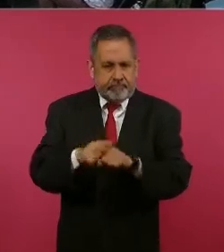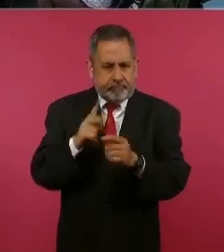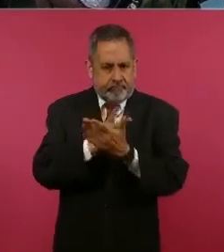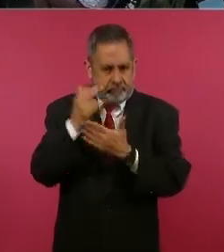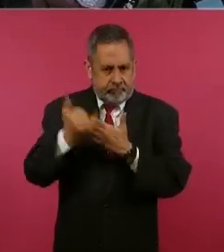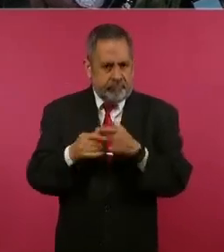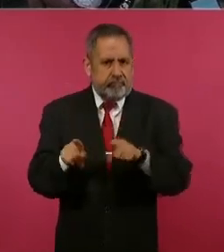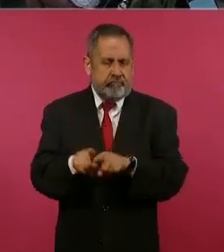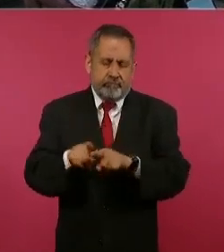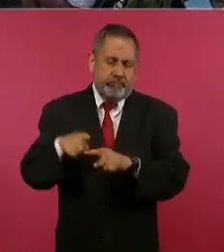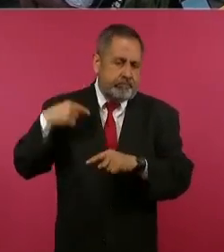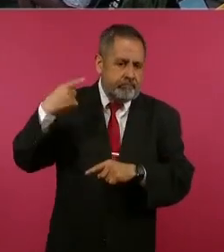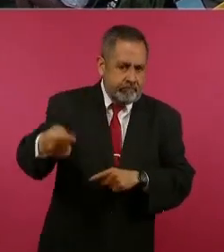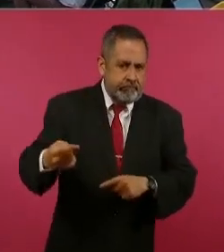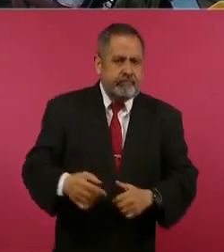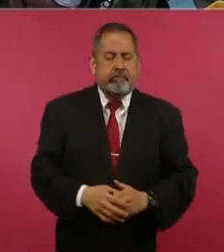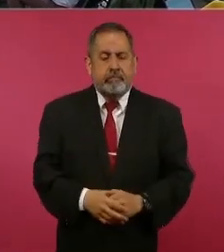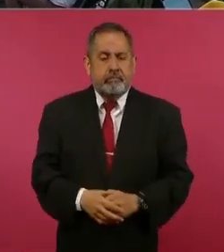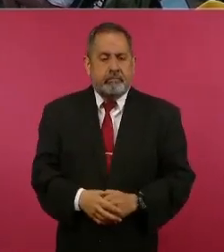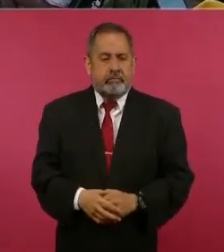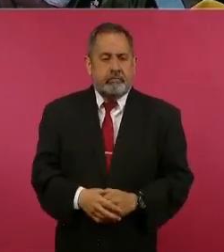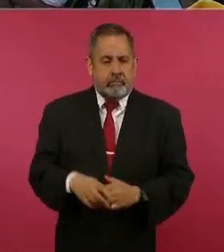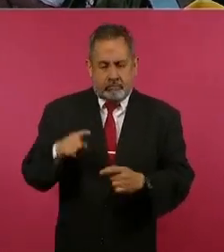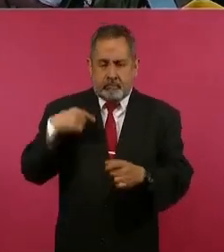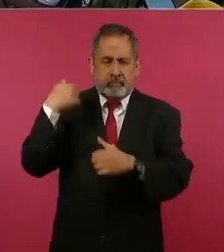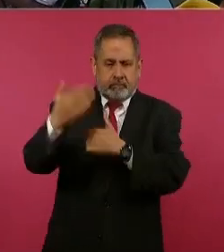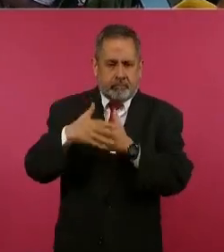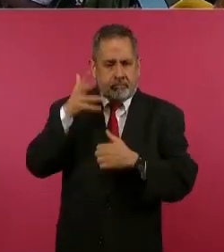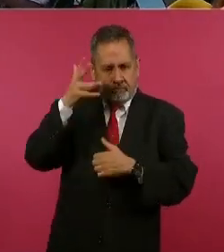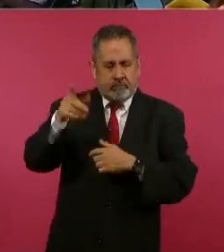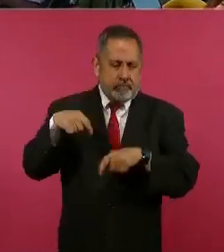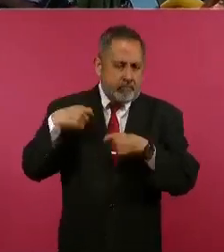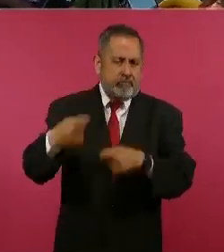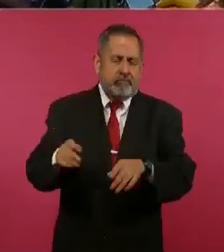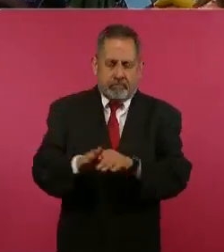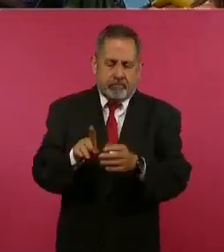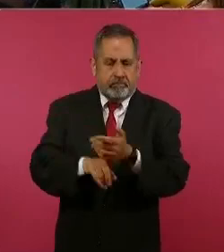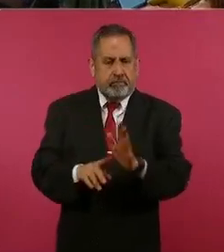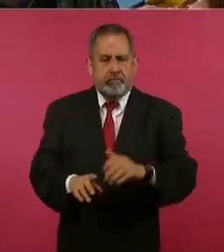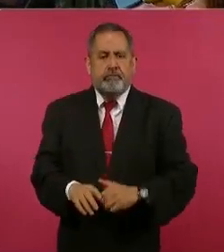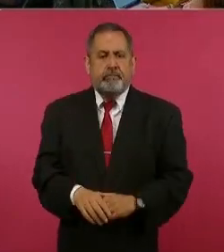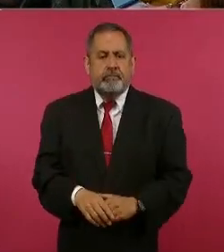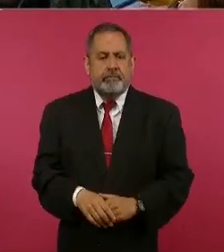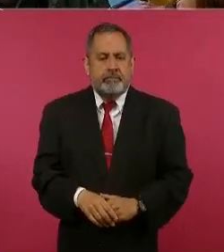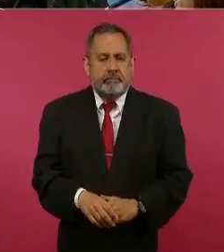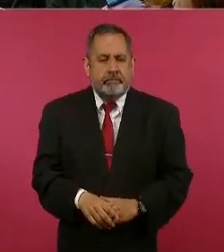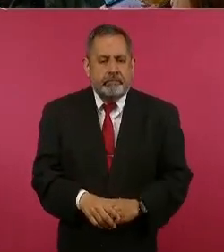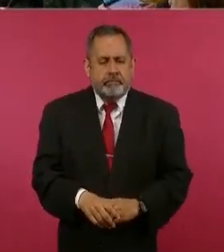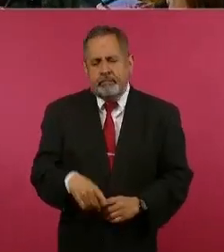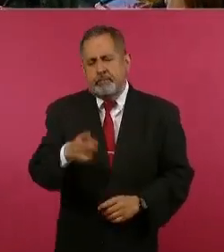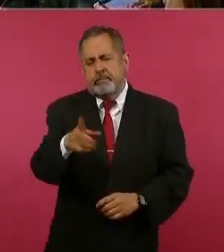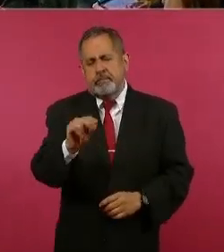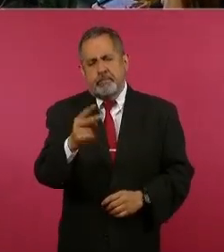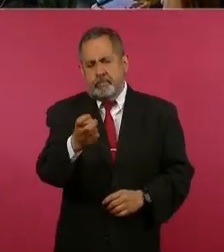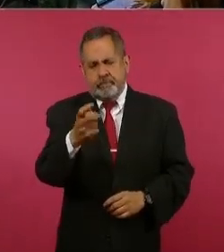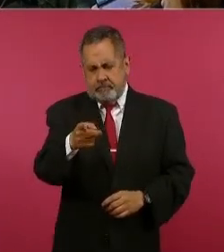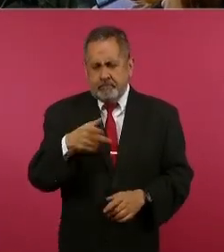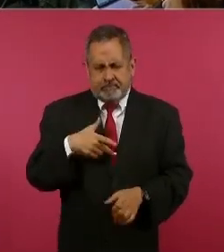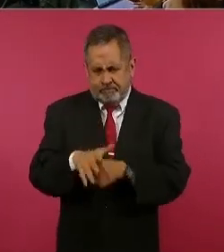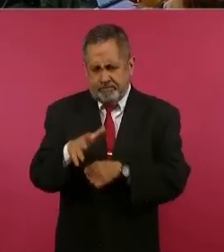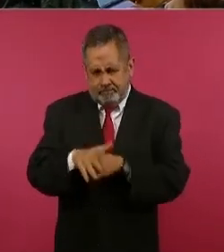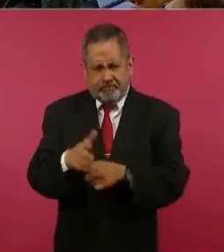proyecto. ¿Surtir a…? Para el futuro, sí. ¿Para surtir a las plantas de…? No, eso sí vamos a